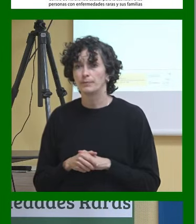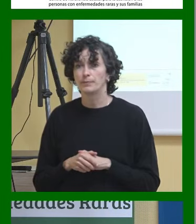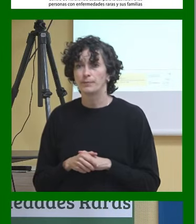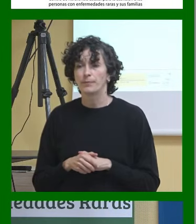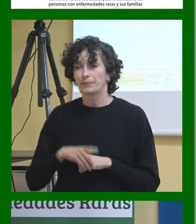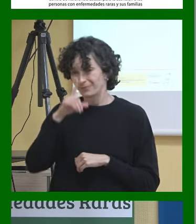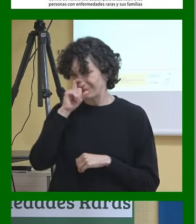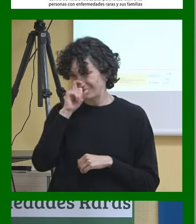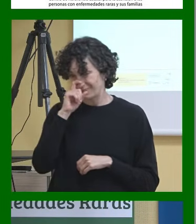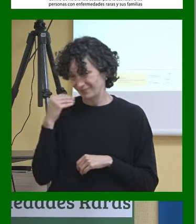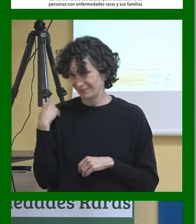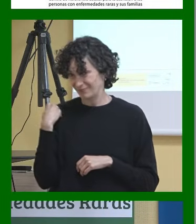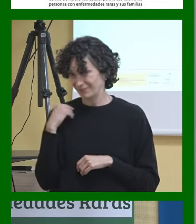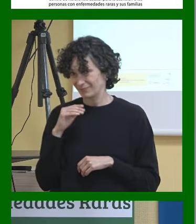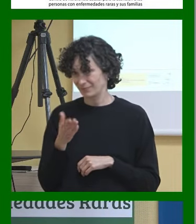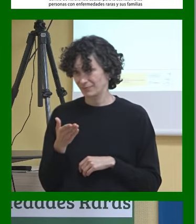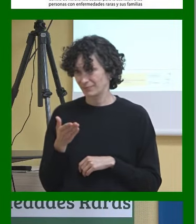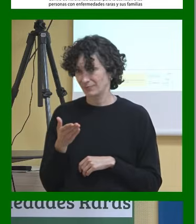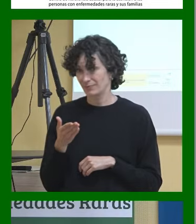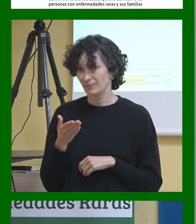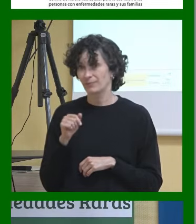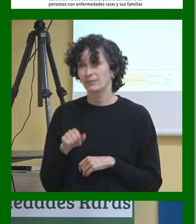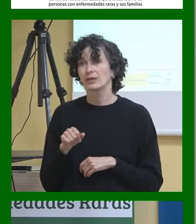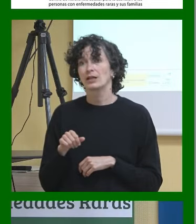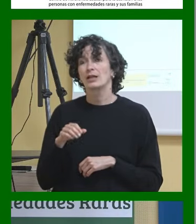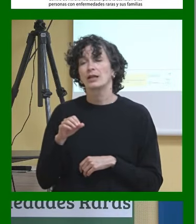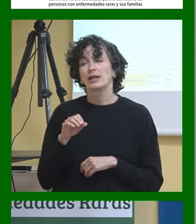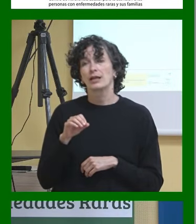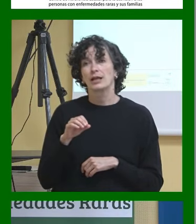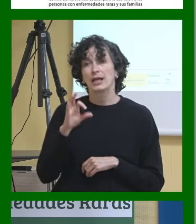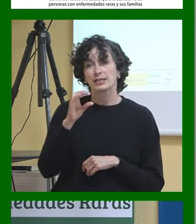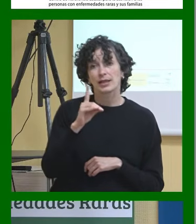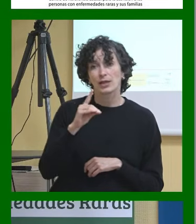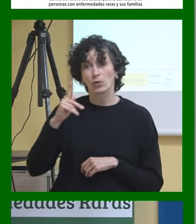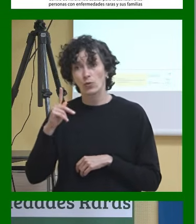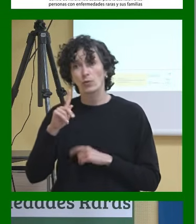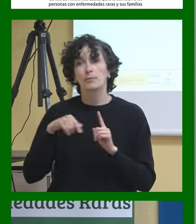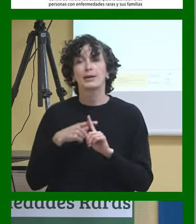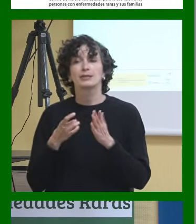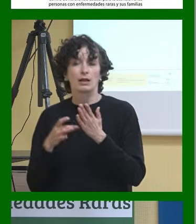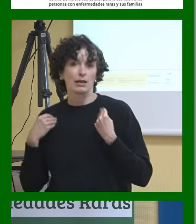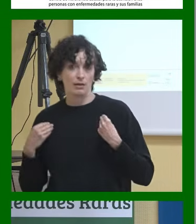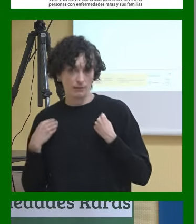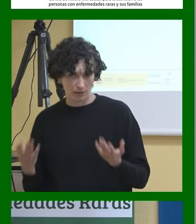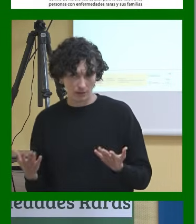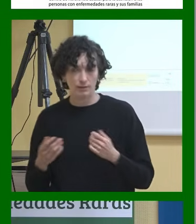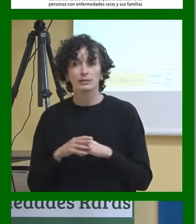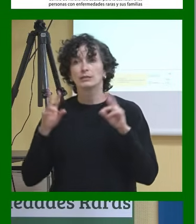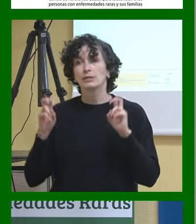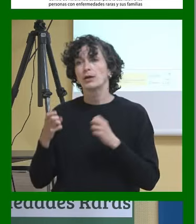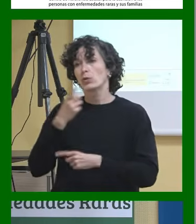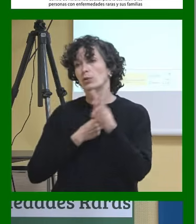Como recordáis hace un momentito, administramos el SDQ por un lado y la calidad de vida. Respecto al cuestionario de fortalezas